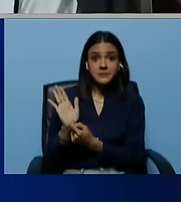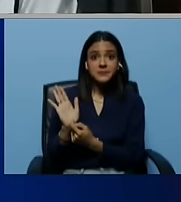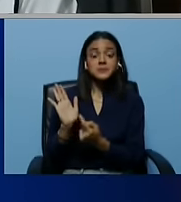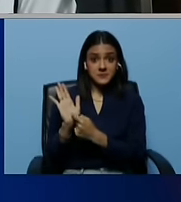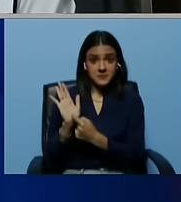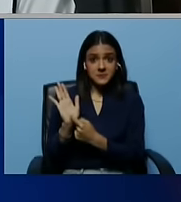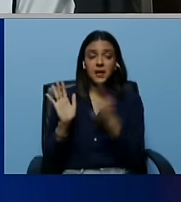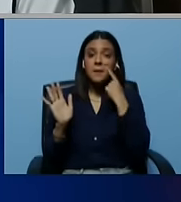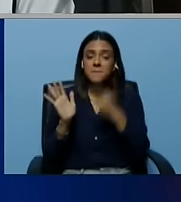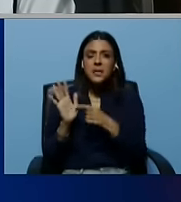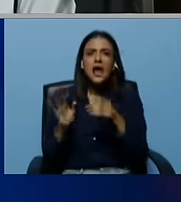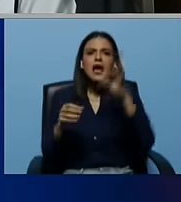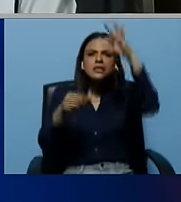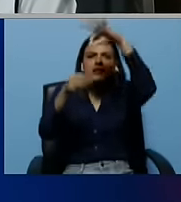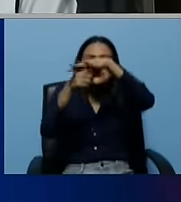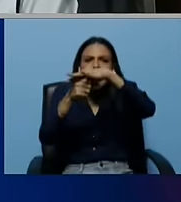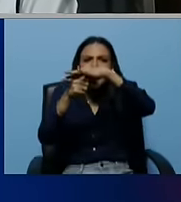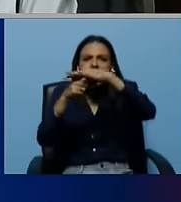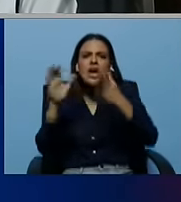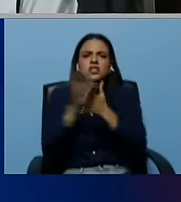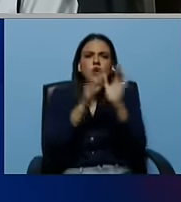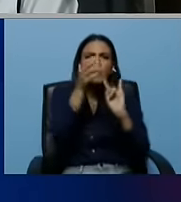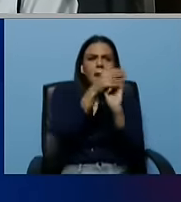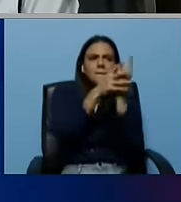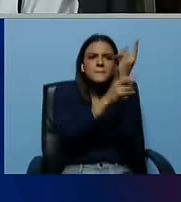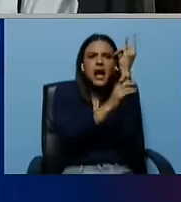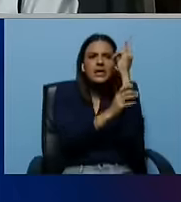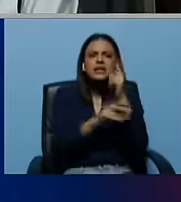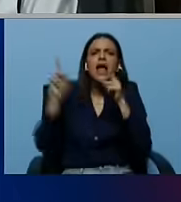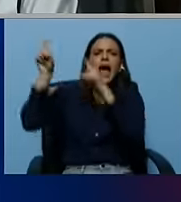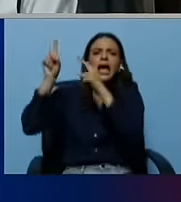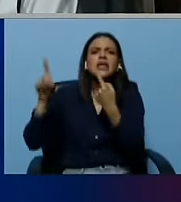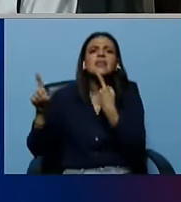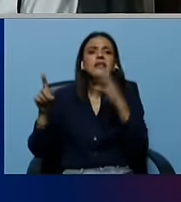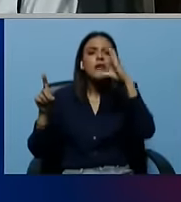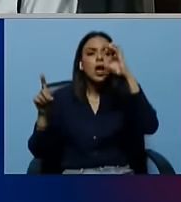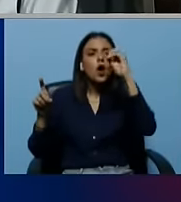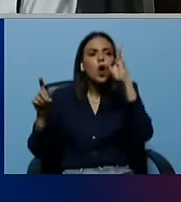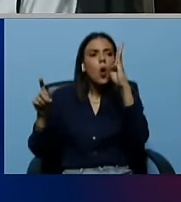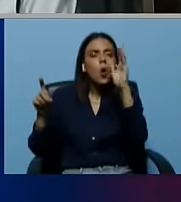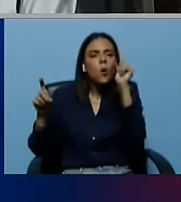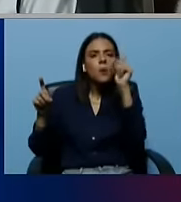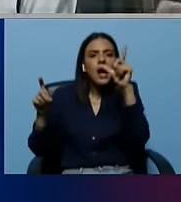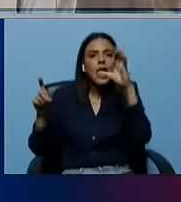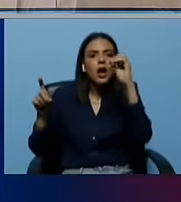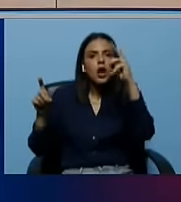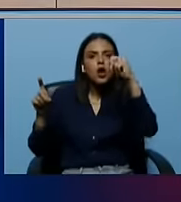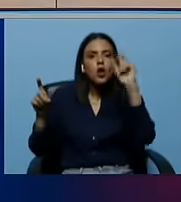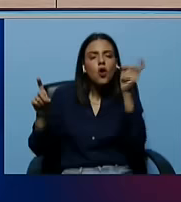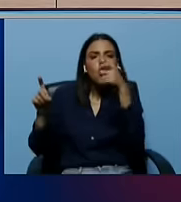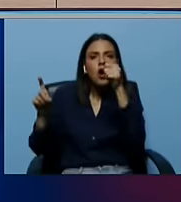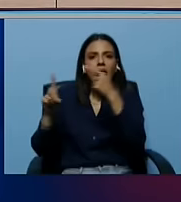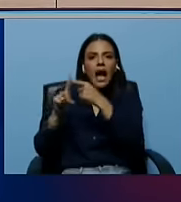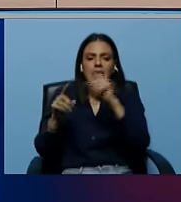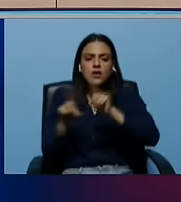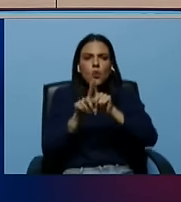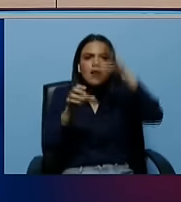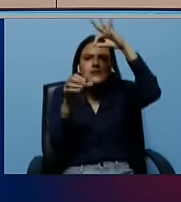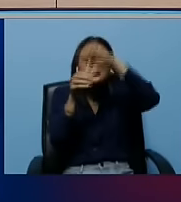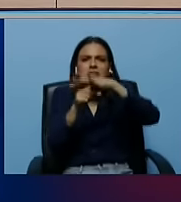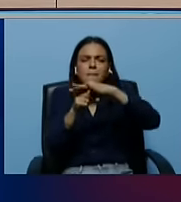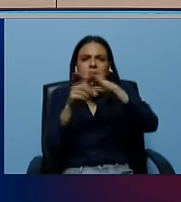esta semilla de la mata covalonga, allá le dicen covalonga. Ustedes me dijeron covalongo,